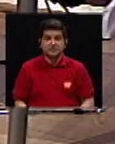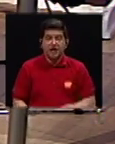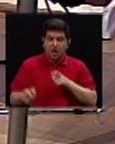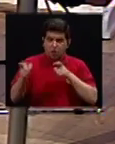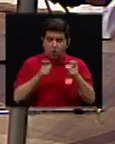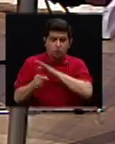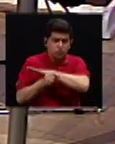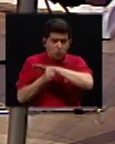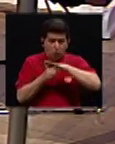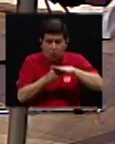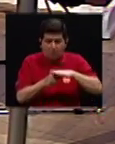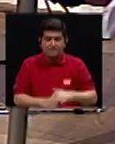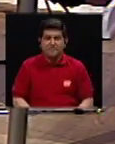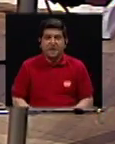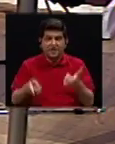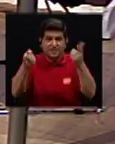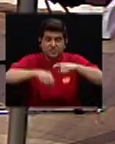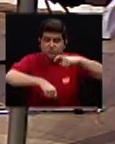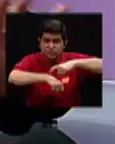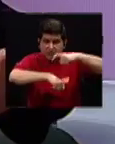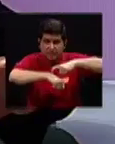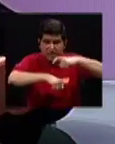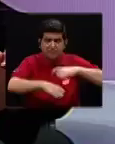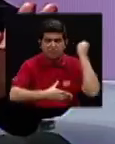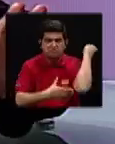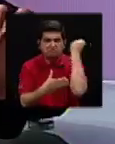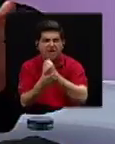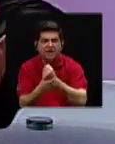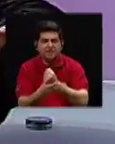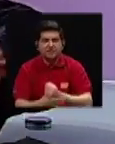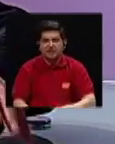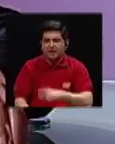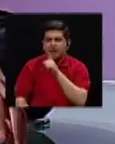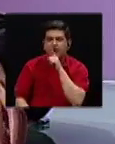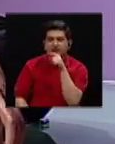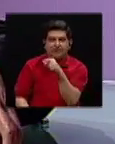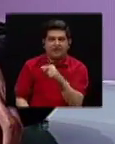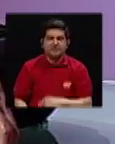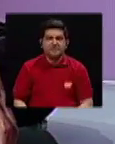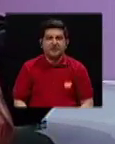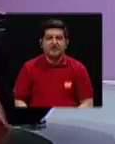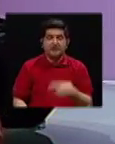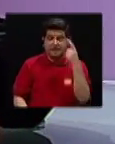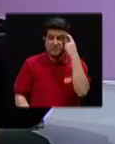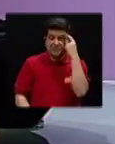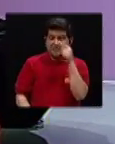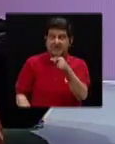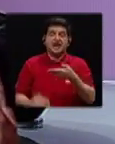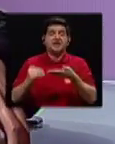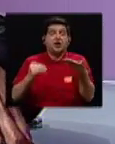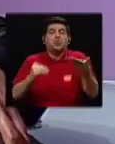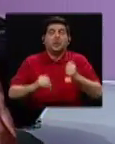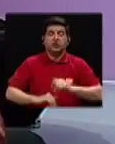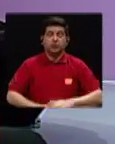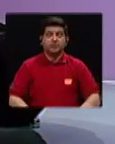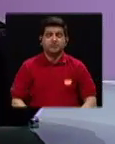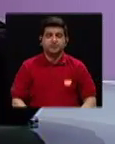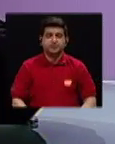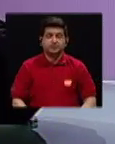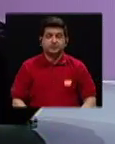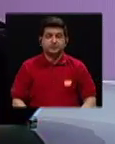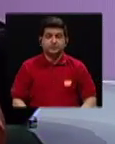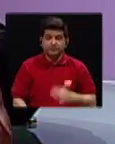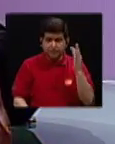total de ella se da en el momento en que la mata con el silencio de la que ha considerado su objeto por otro lado las y las